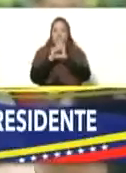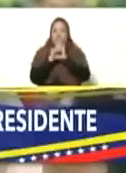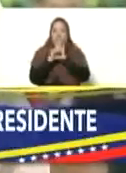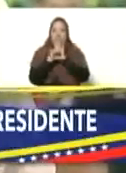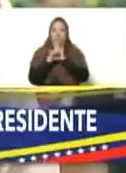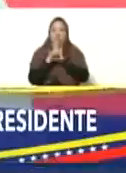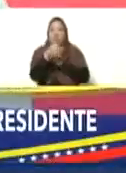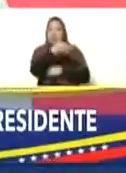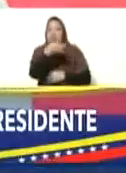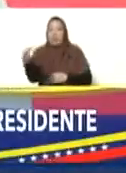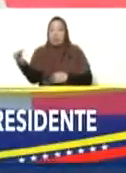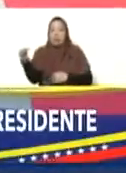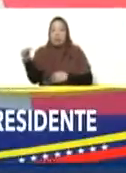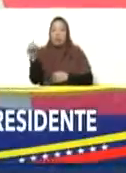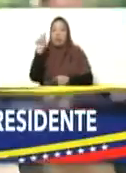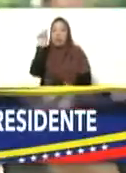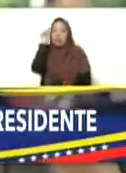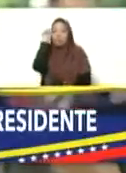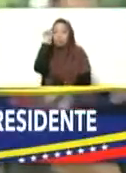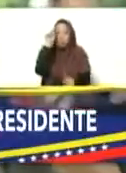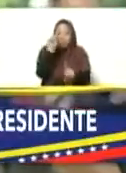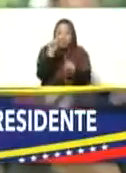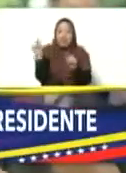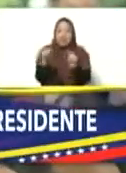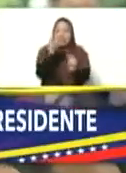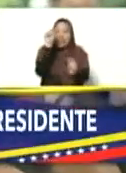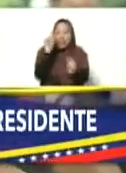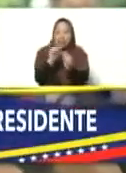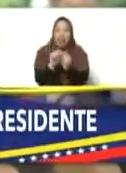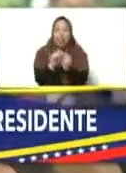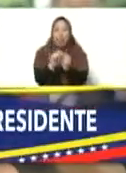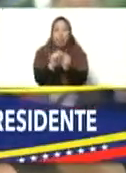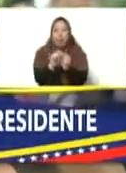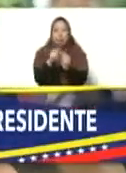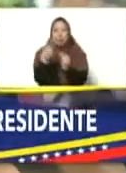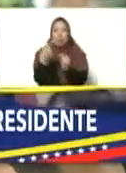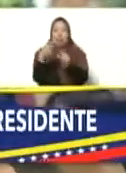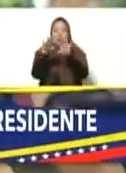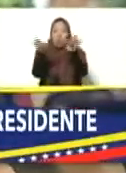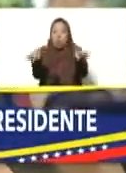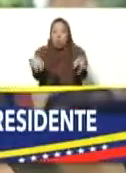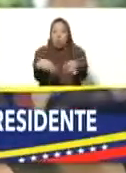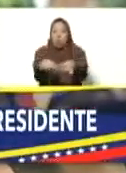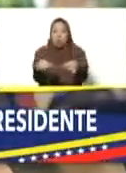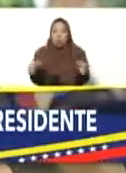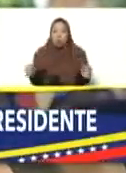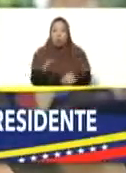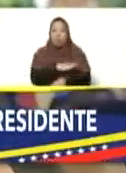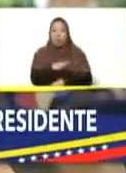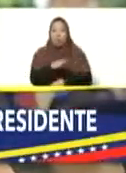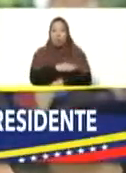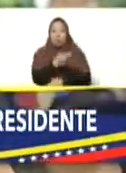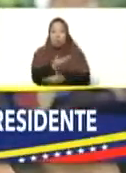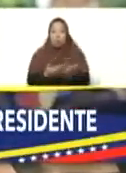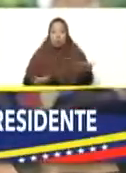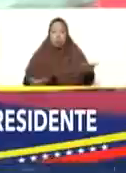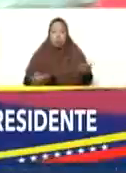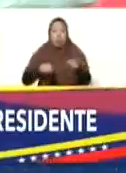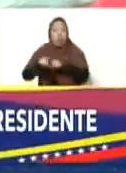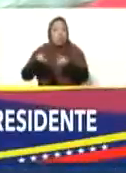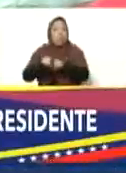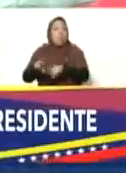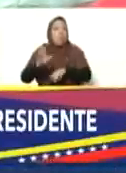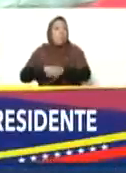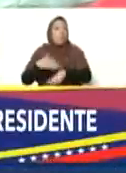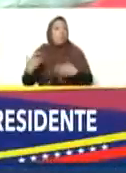romper este rito y directo que nosotros hemos entregado títulos de tierra urbana y de propiedad de la tierra a muchas familias las que hace juan